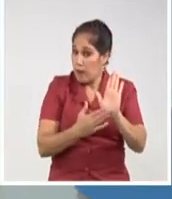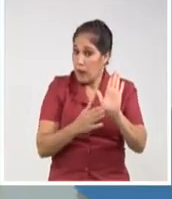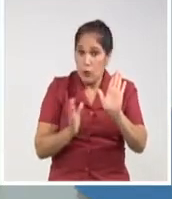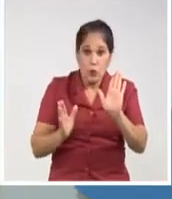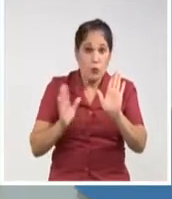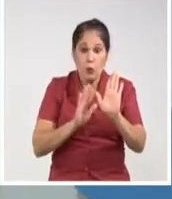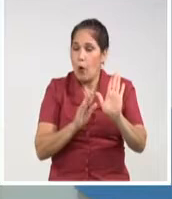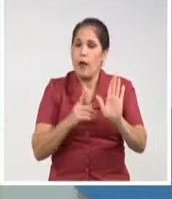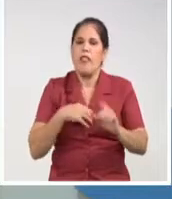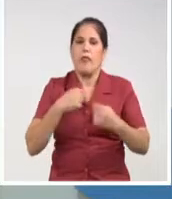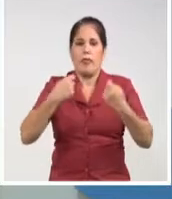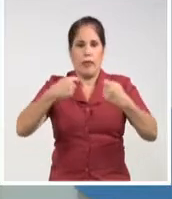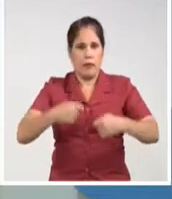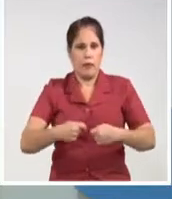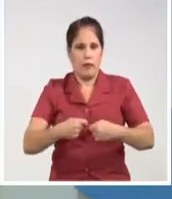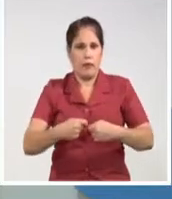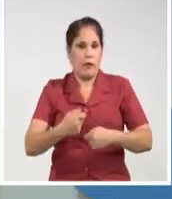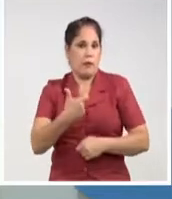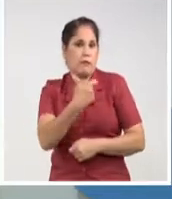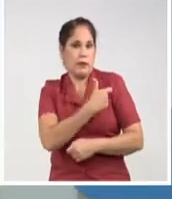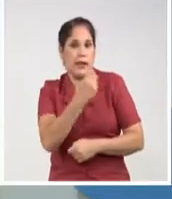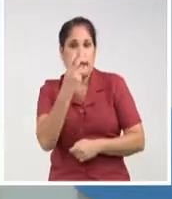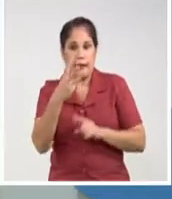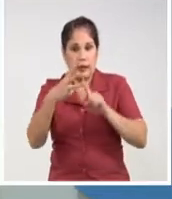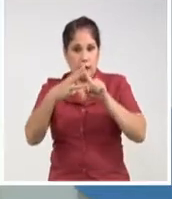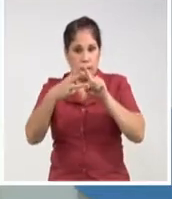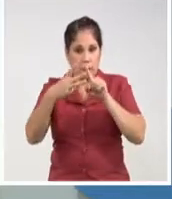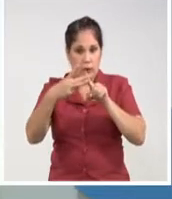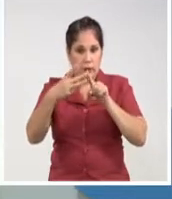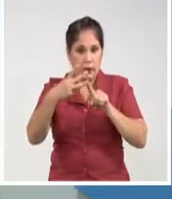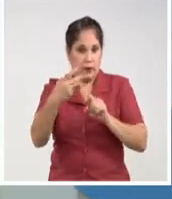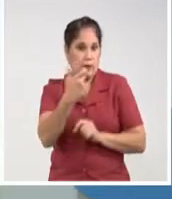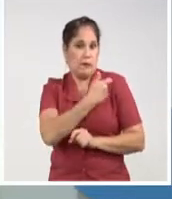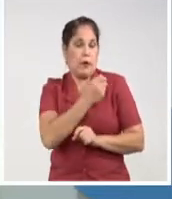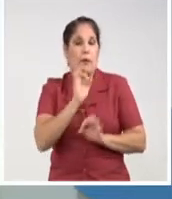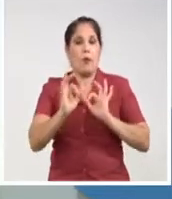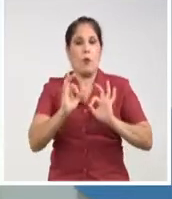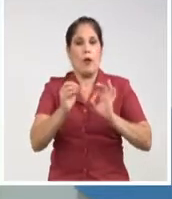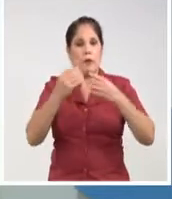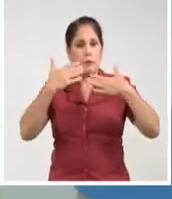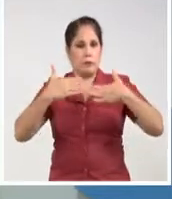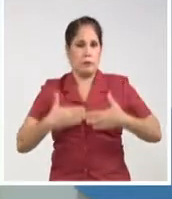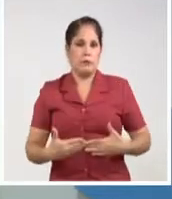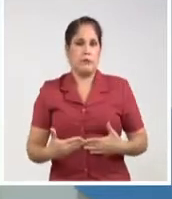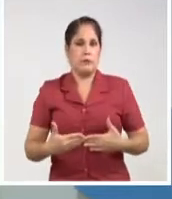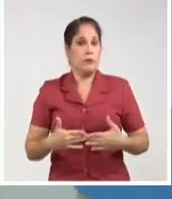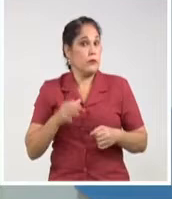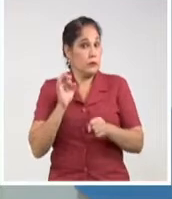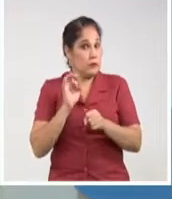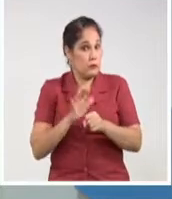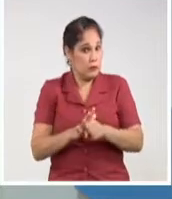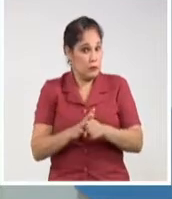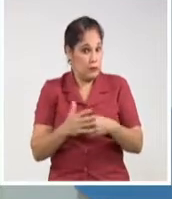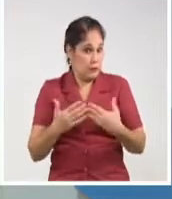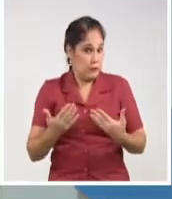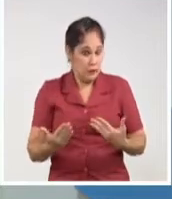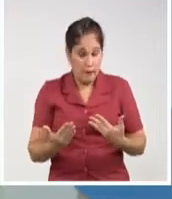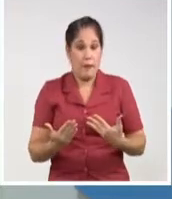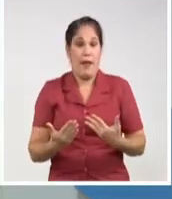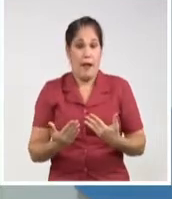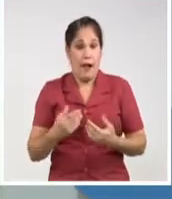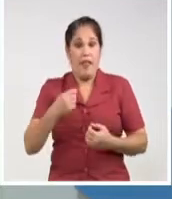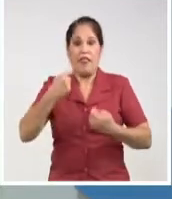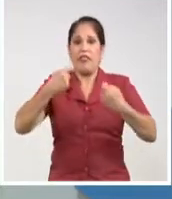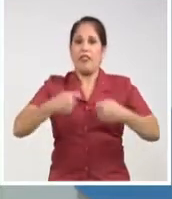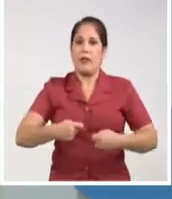se decide administrar 3 dosis en aras de proteger a la persona, siempre partiendo que la